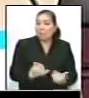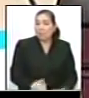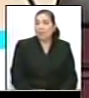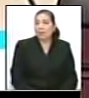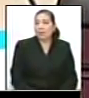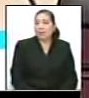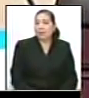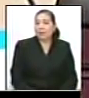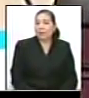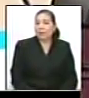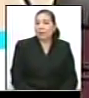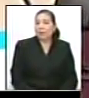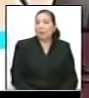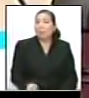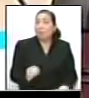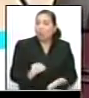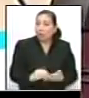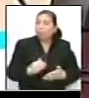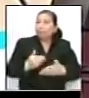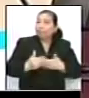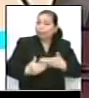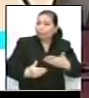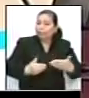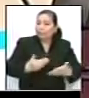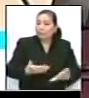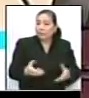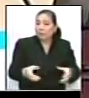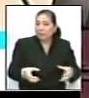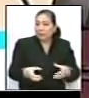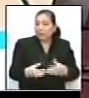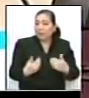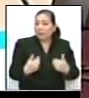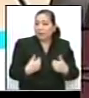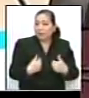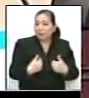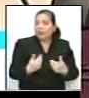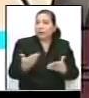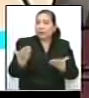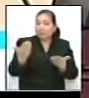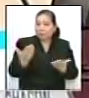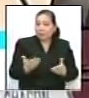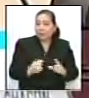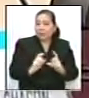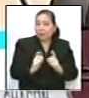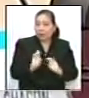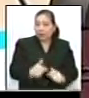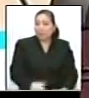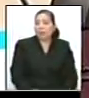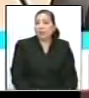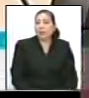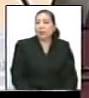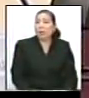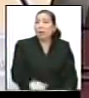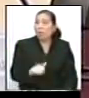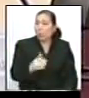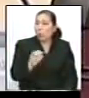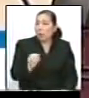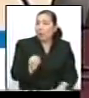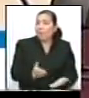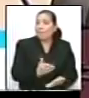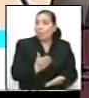de los 9 meses, nuevamente por los mismos hechos. Esta comisión va a tener que estar invitándole a la congresista por los mismos